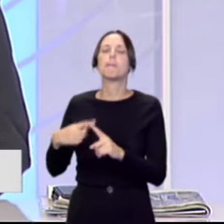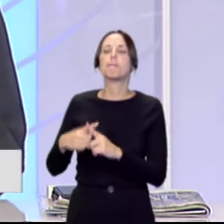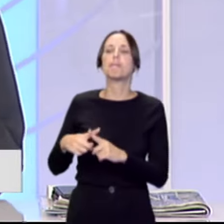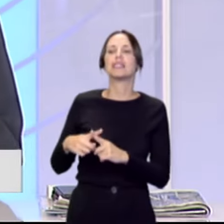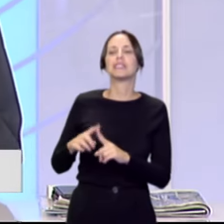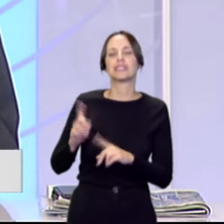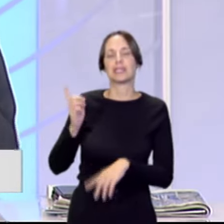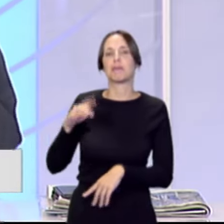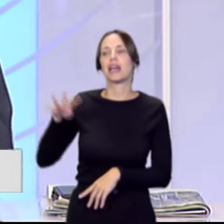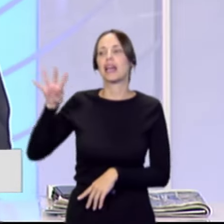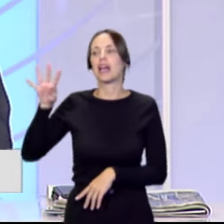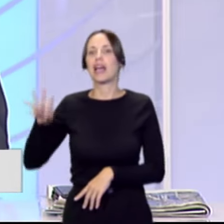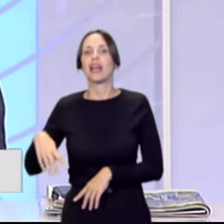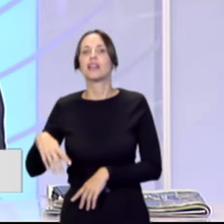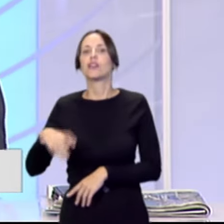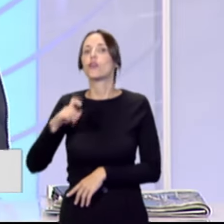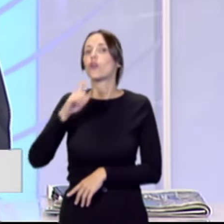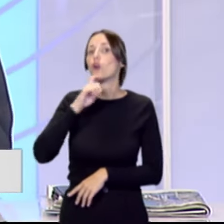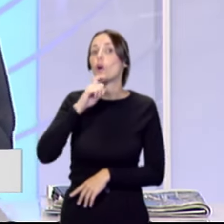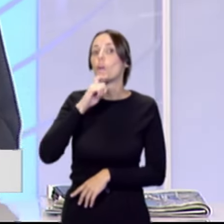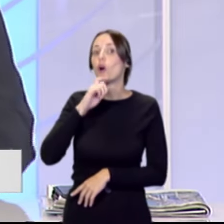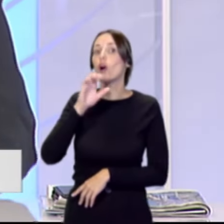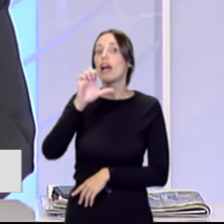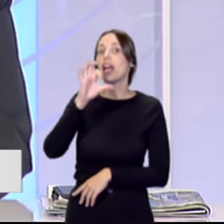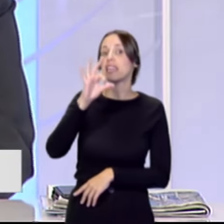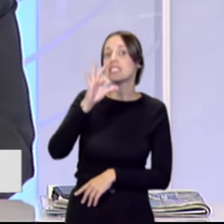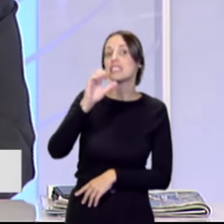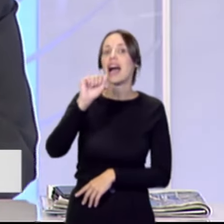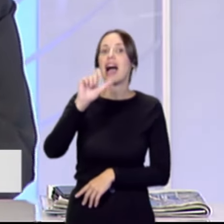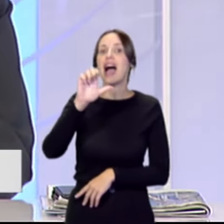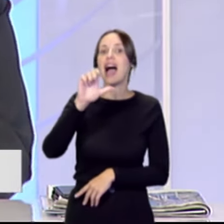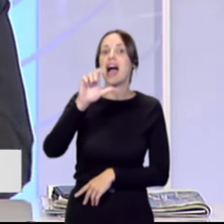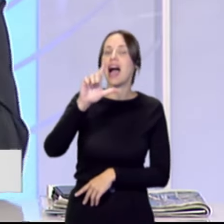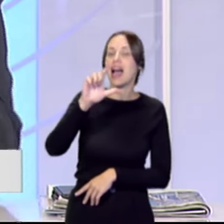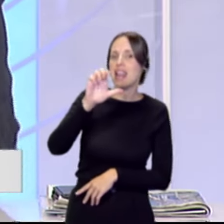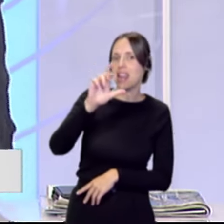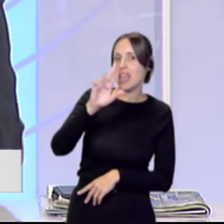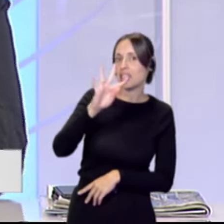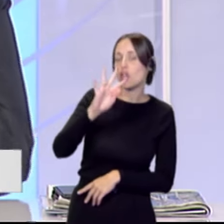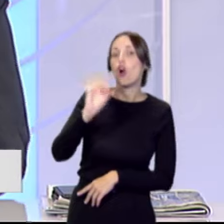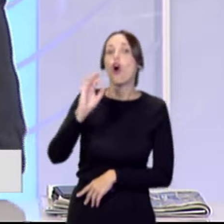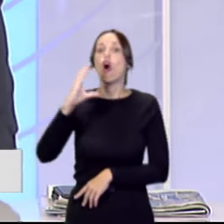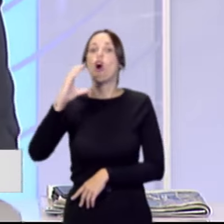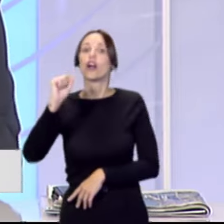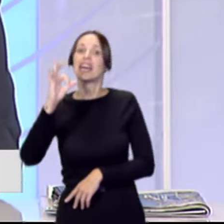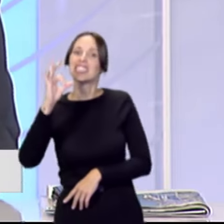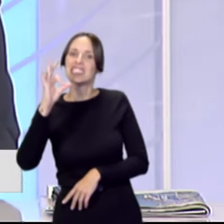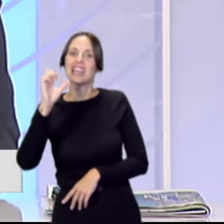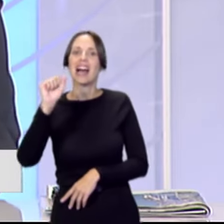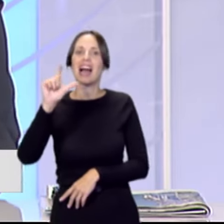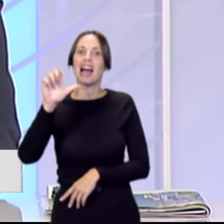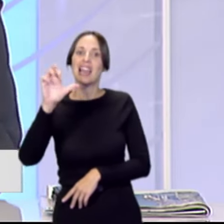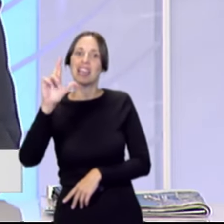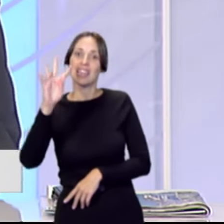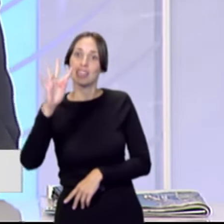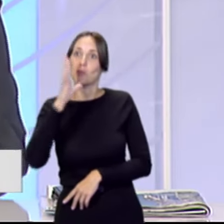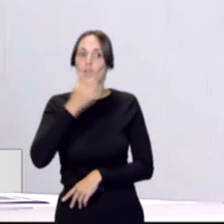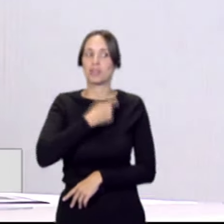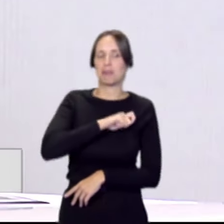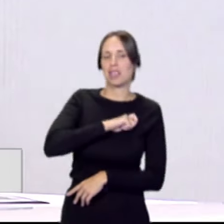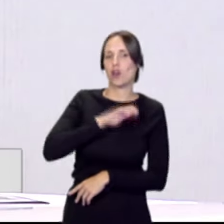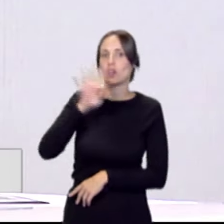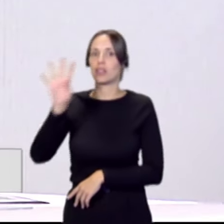¿Alert o se llamará CAT-Alert? Es una cosa que tengo curiosidad por saber, ¿no? Mira, que no sé cómo a lo mejor forma parte de las negociaciones. Si lo tienes en euskera, puedes configurar tu teléfono